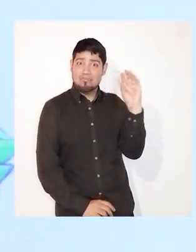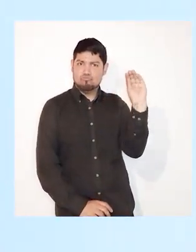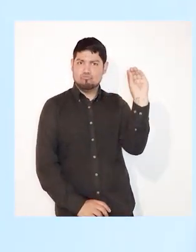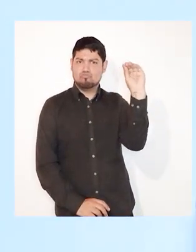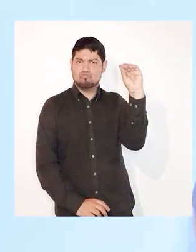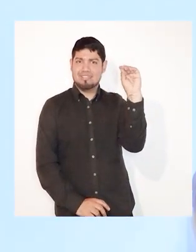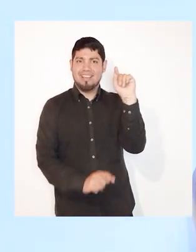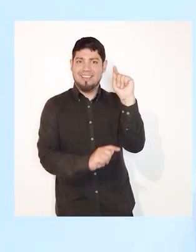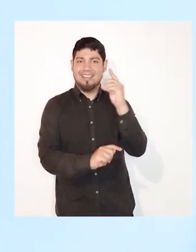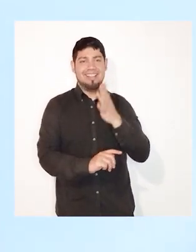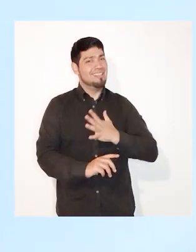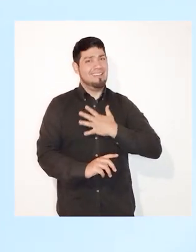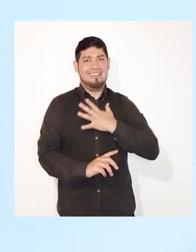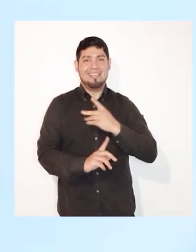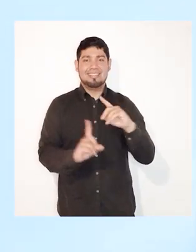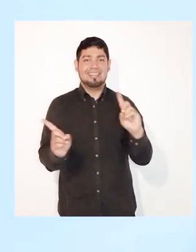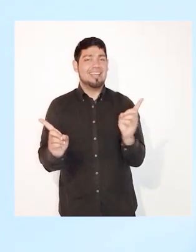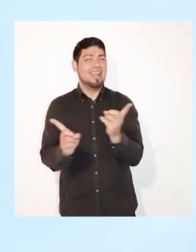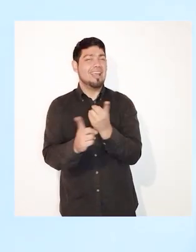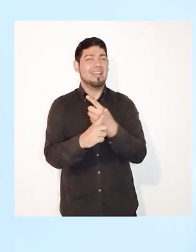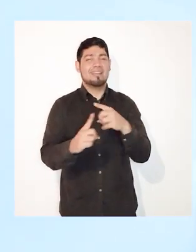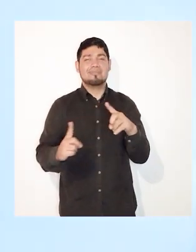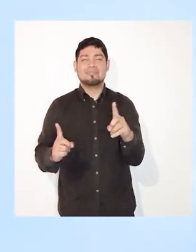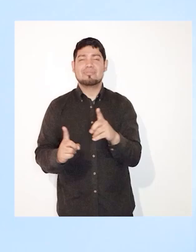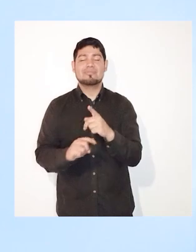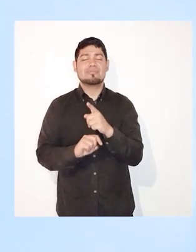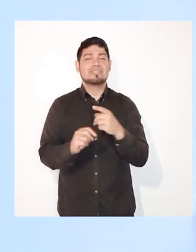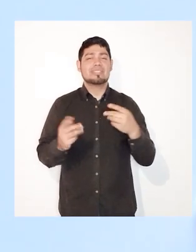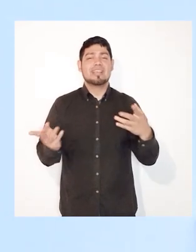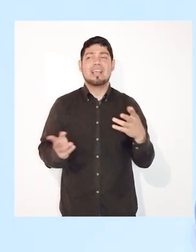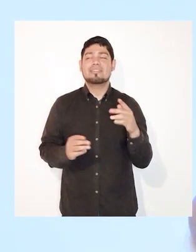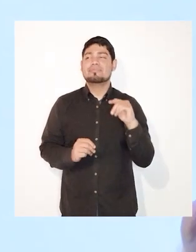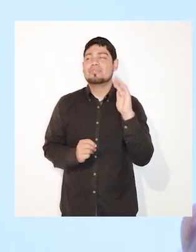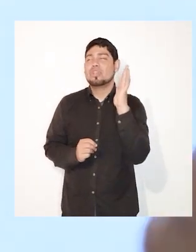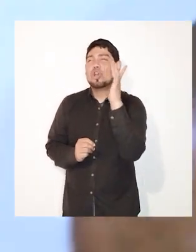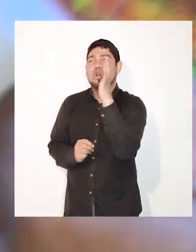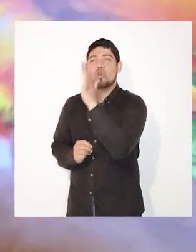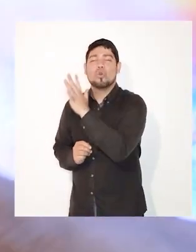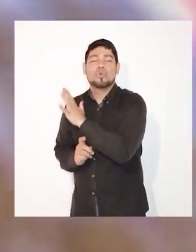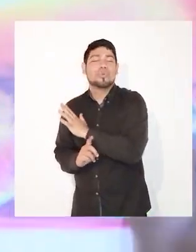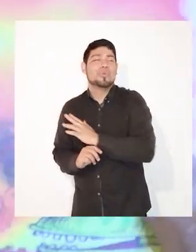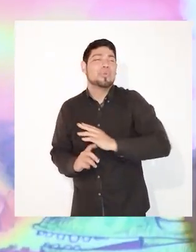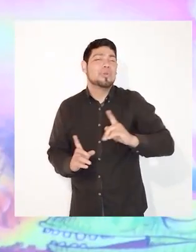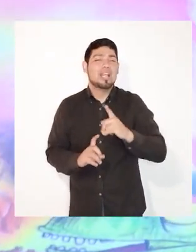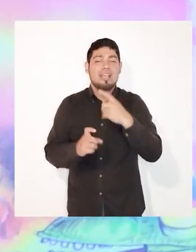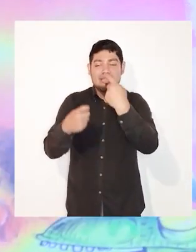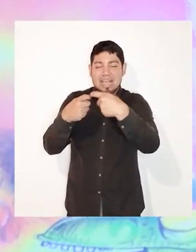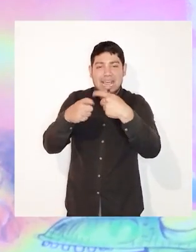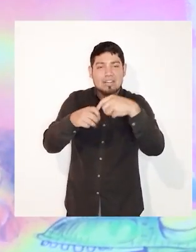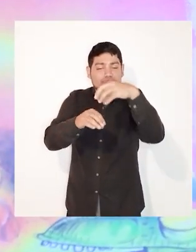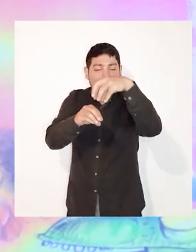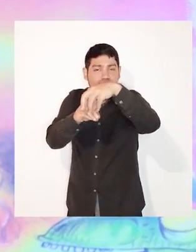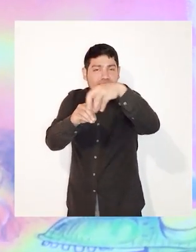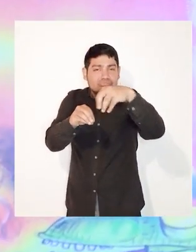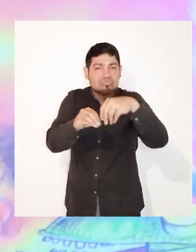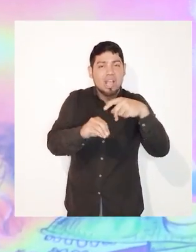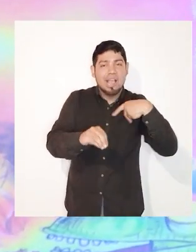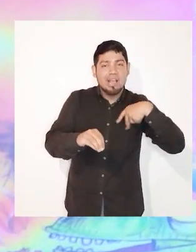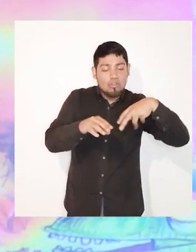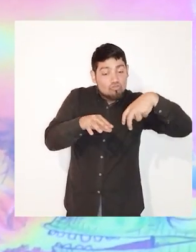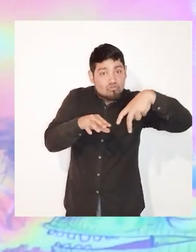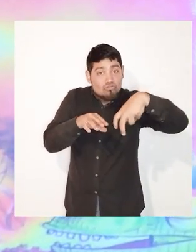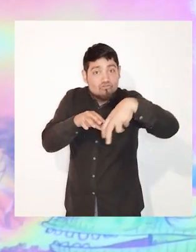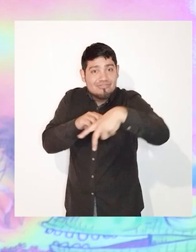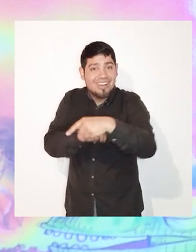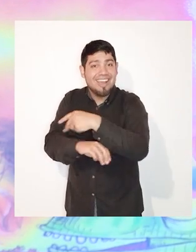Pero a Elvis lo que más le gustaba era la música, la música multicolor que brotaba de su cresta con la brisa del mar. La música nacida